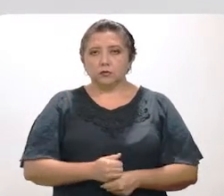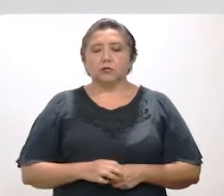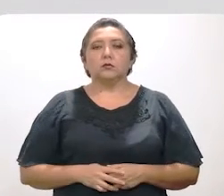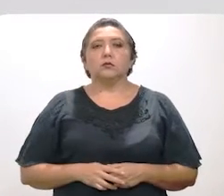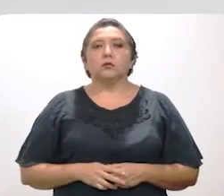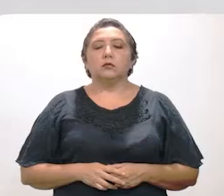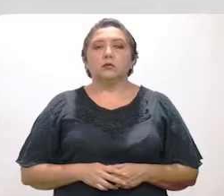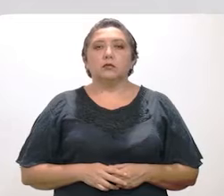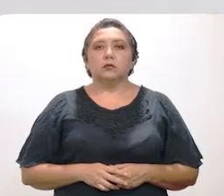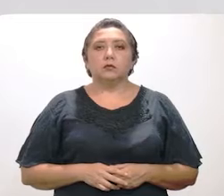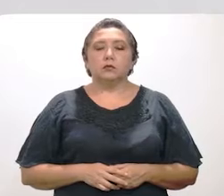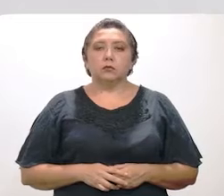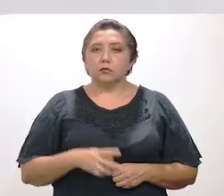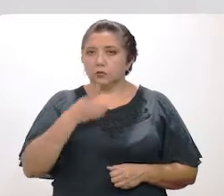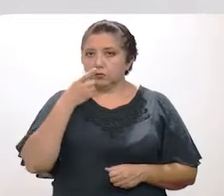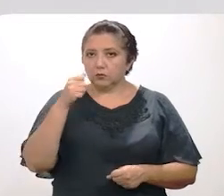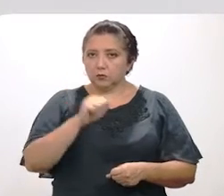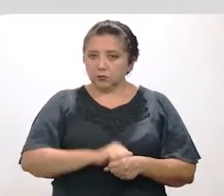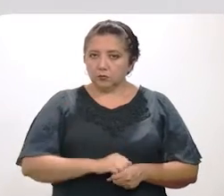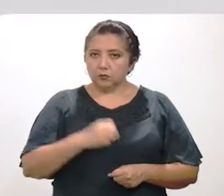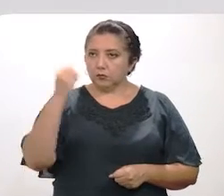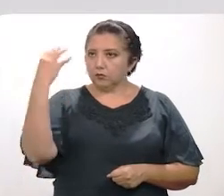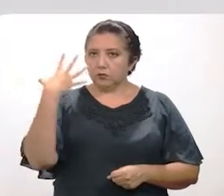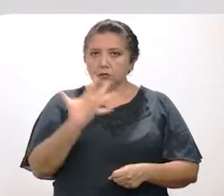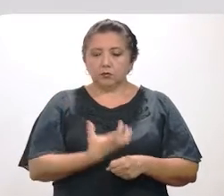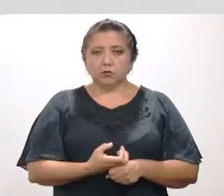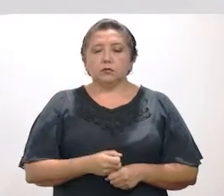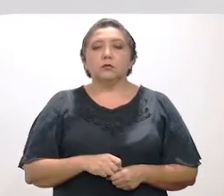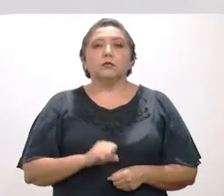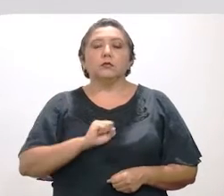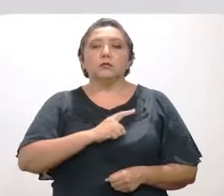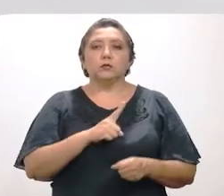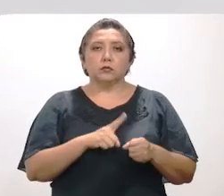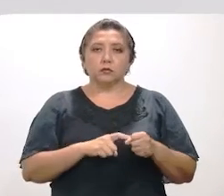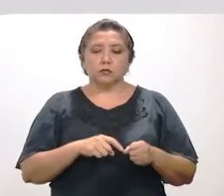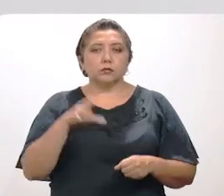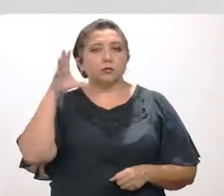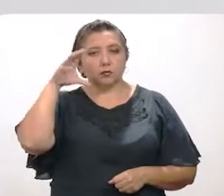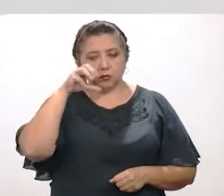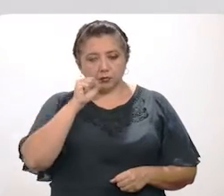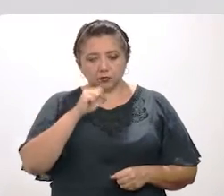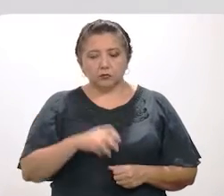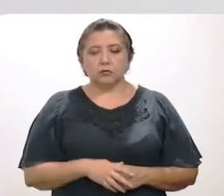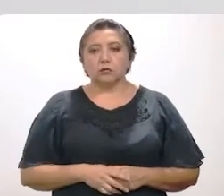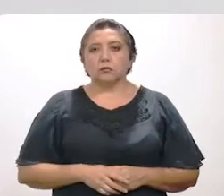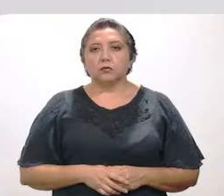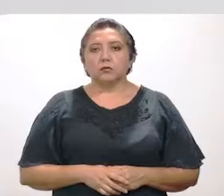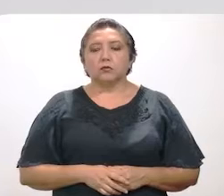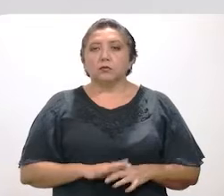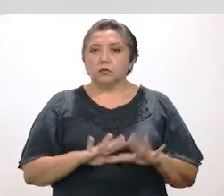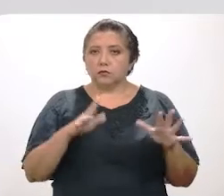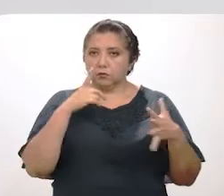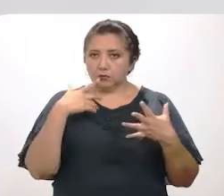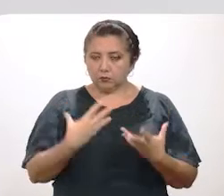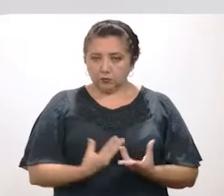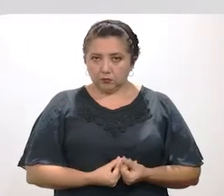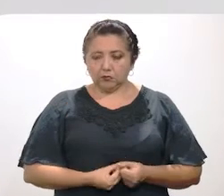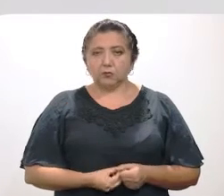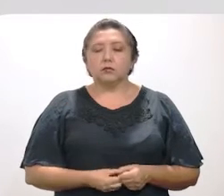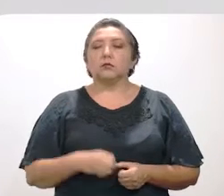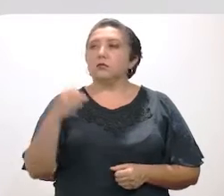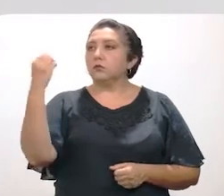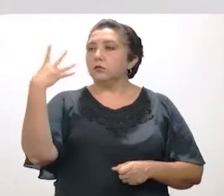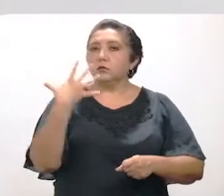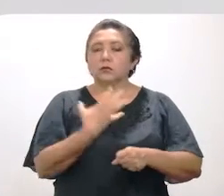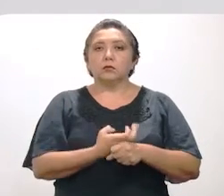99 años. Los indicadores semanales de nuestro semáforo estatal de salud marcan color naranja. Como hemos informado,